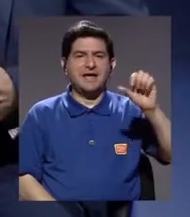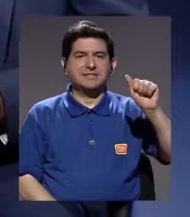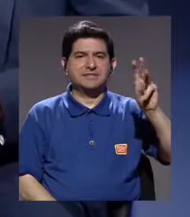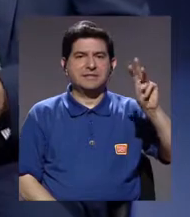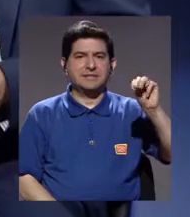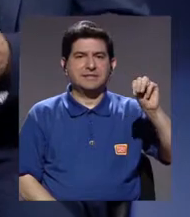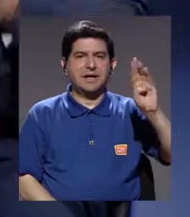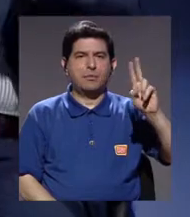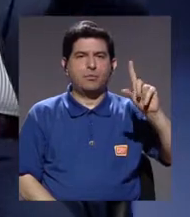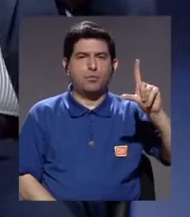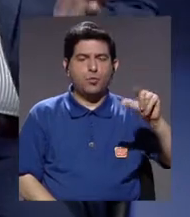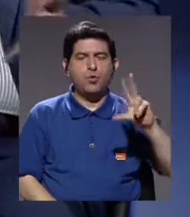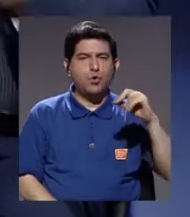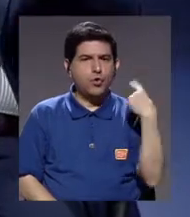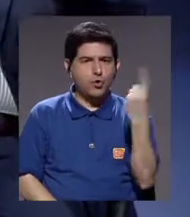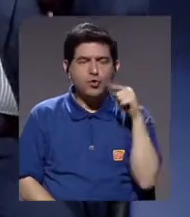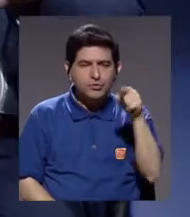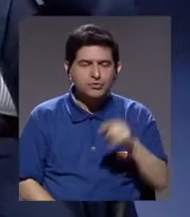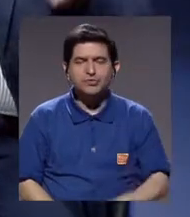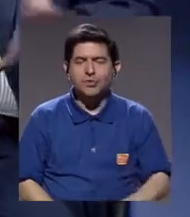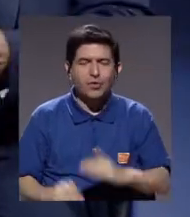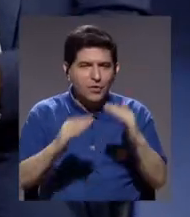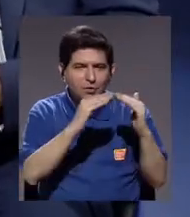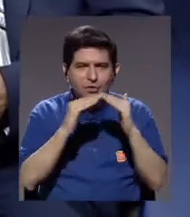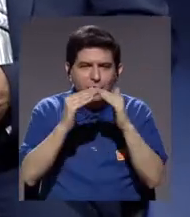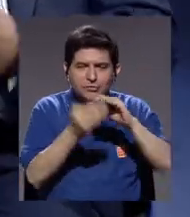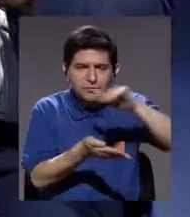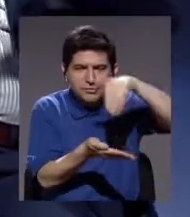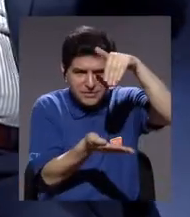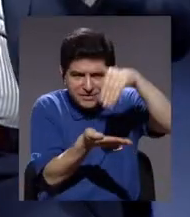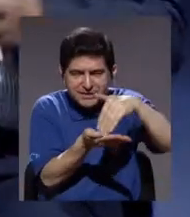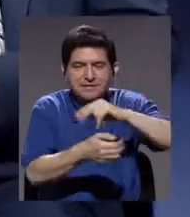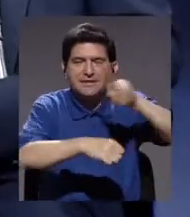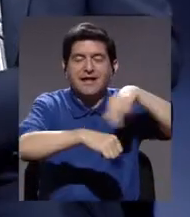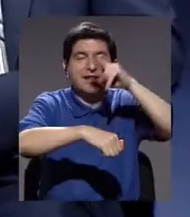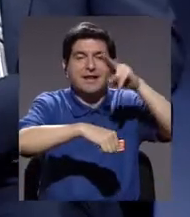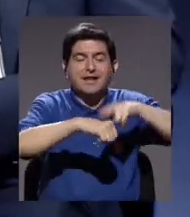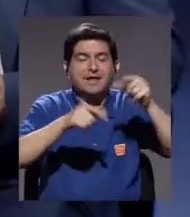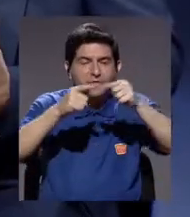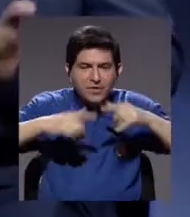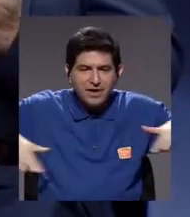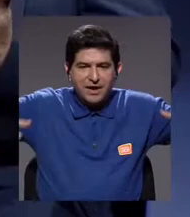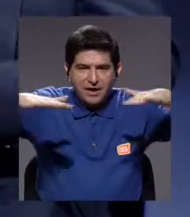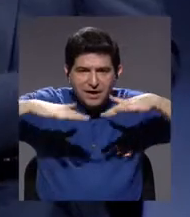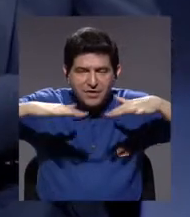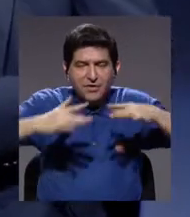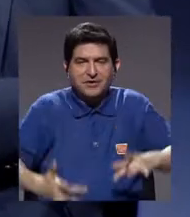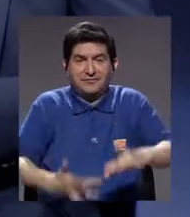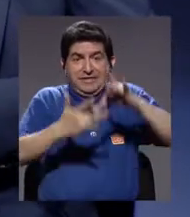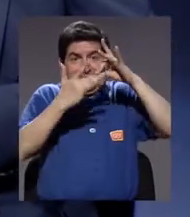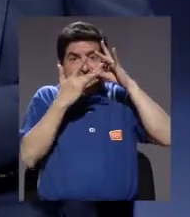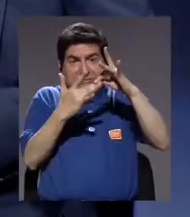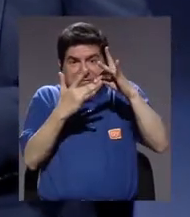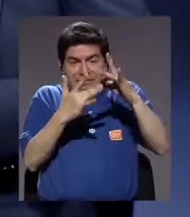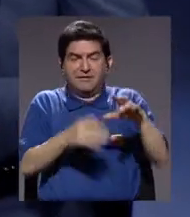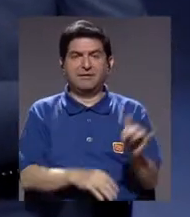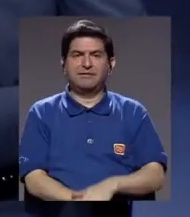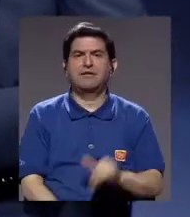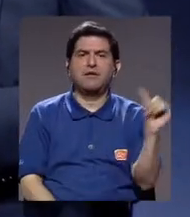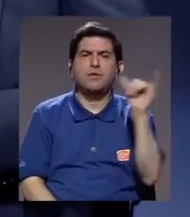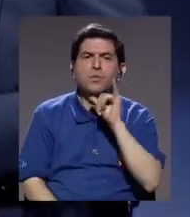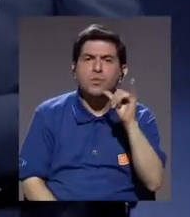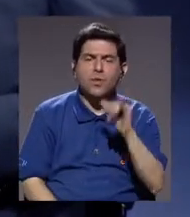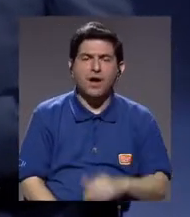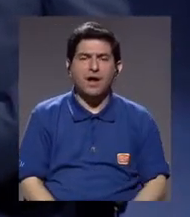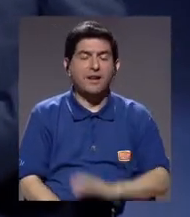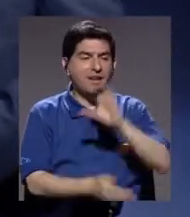es una metrópoli, no solamente tiene esta ubicación, digamos, natural, geográfica única, sino también